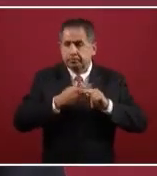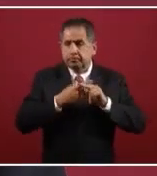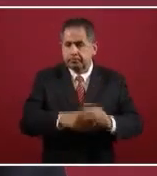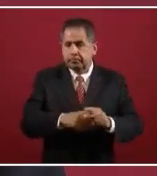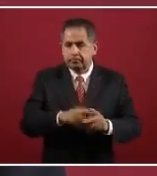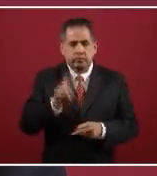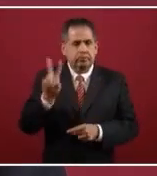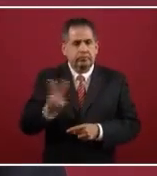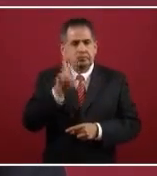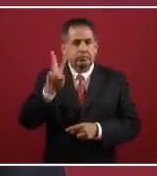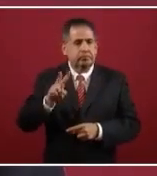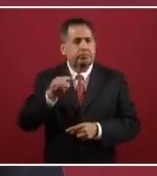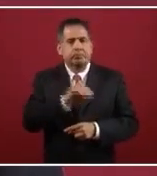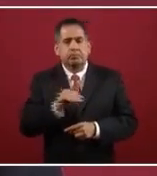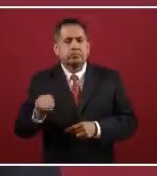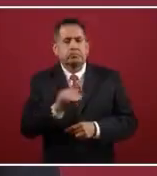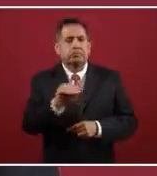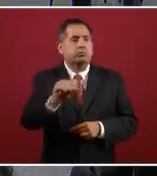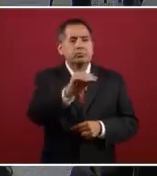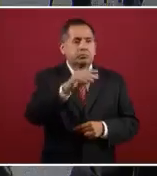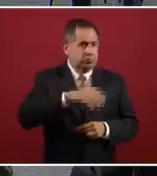el viernes una gira,